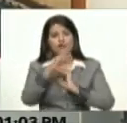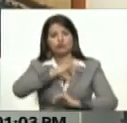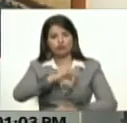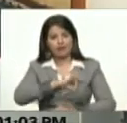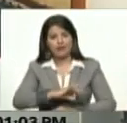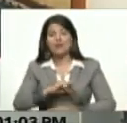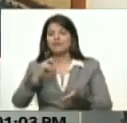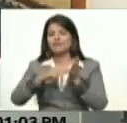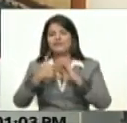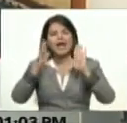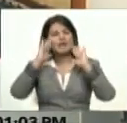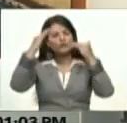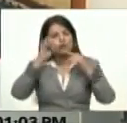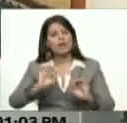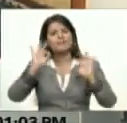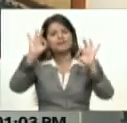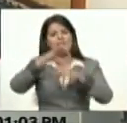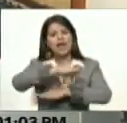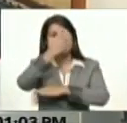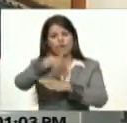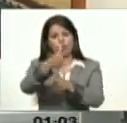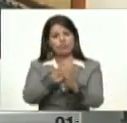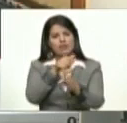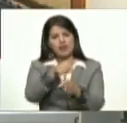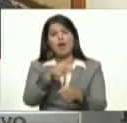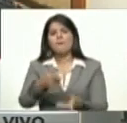darle un tratamiento especial a la frontera